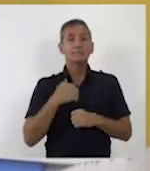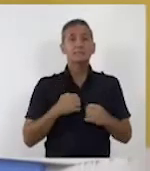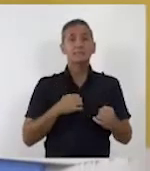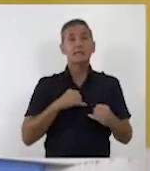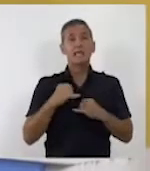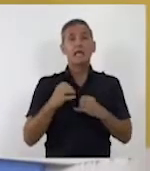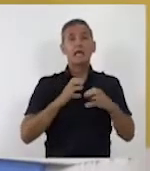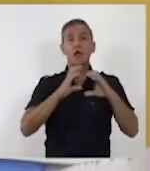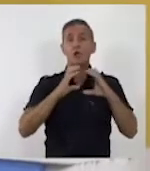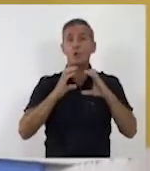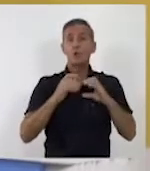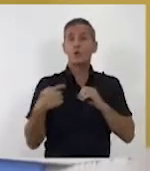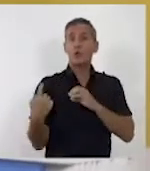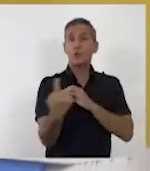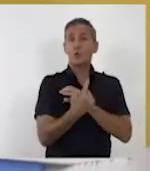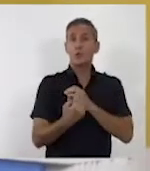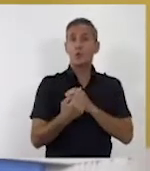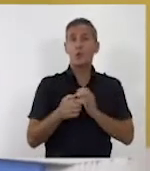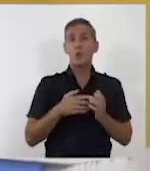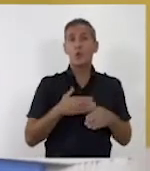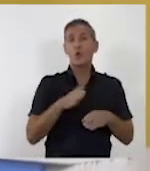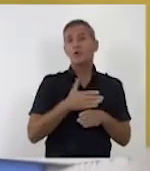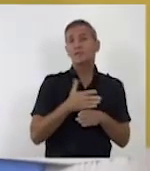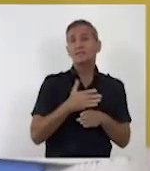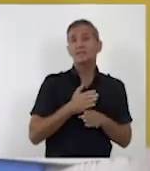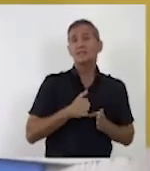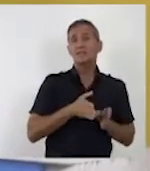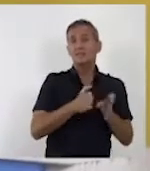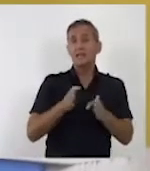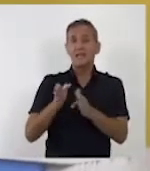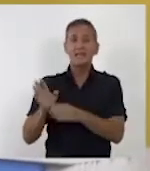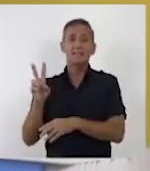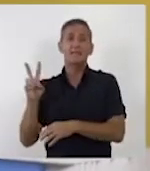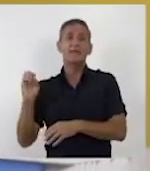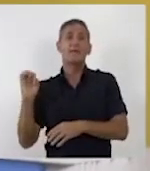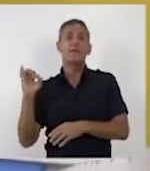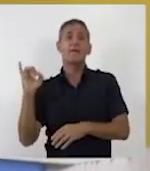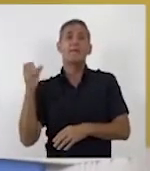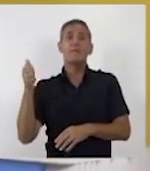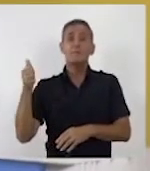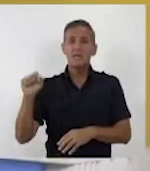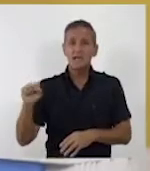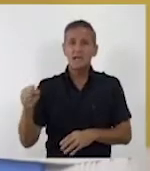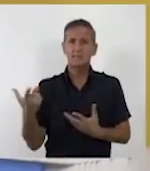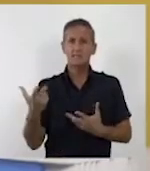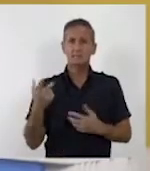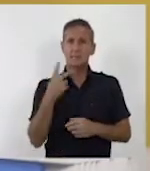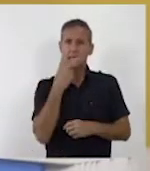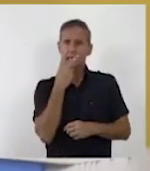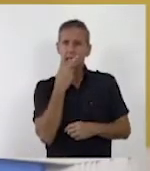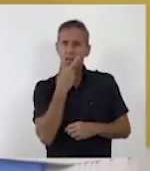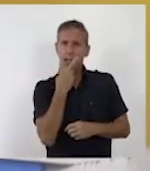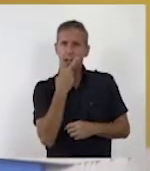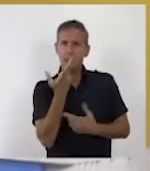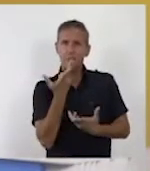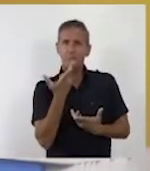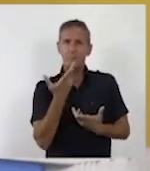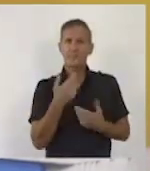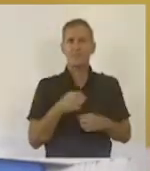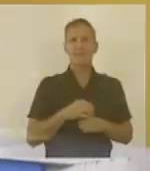con nosotros a través de las diferentes vías que les hemos explicado en las emisiones televisivas y miren lo que nos hicieron llegar